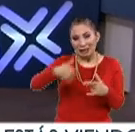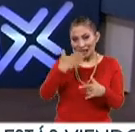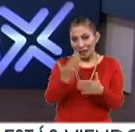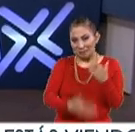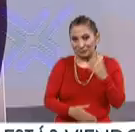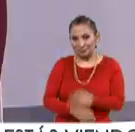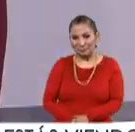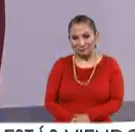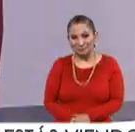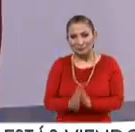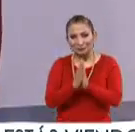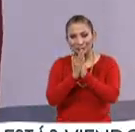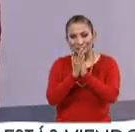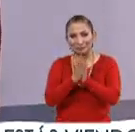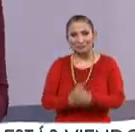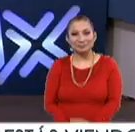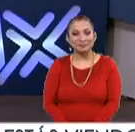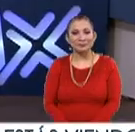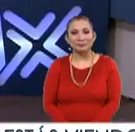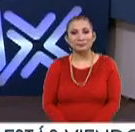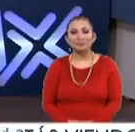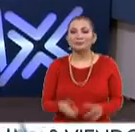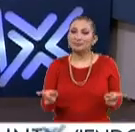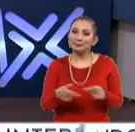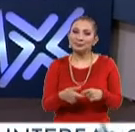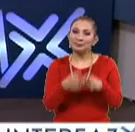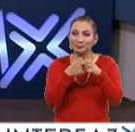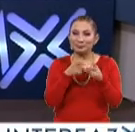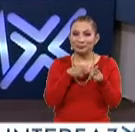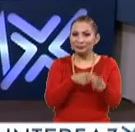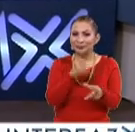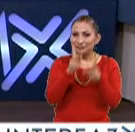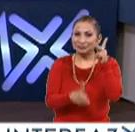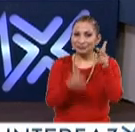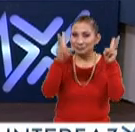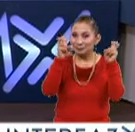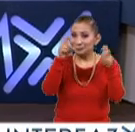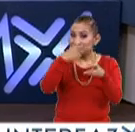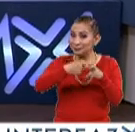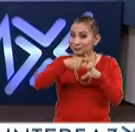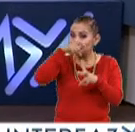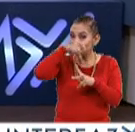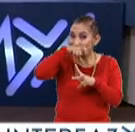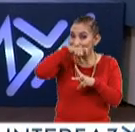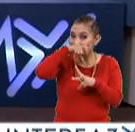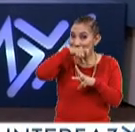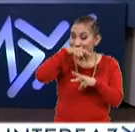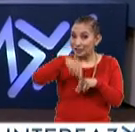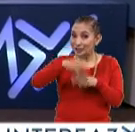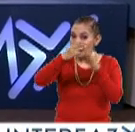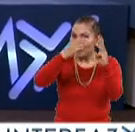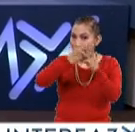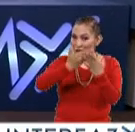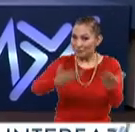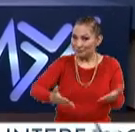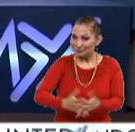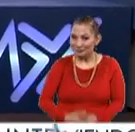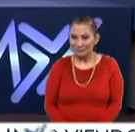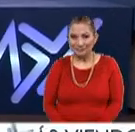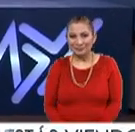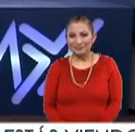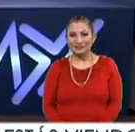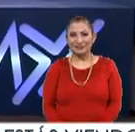después de este corte, por favor. Claro, claro. Gracias, doctor. Hacemos una breve pausa y seguimos platicando sobre matemáticas mayas en el mundo ahora.